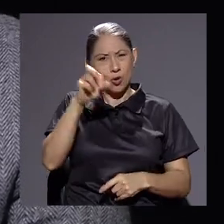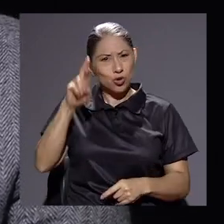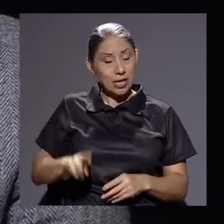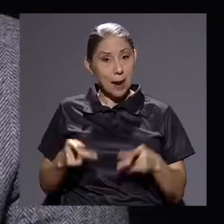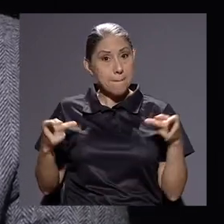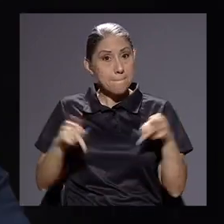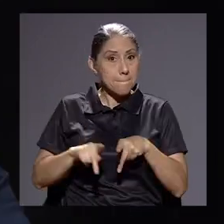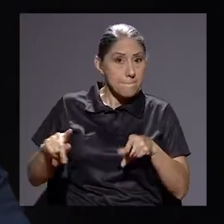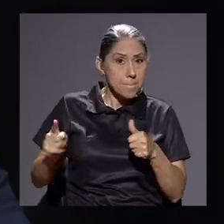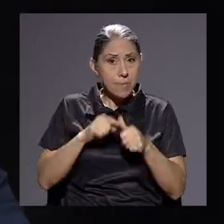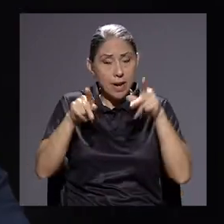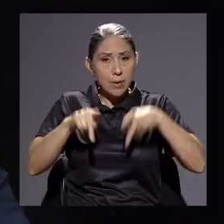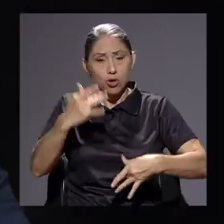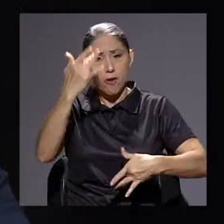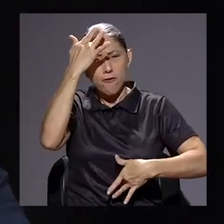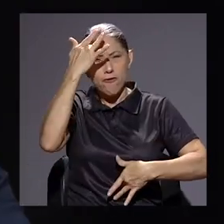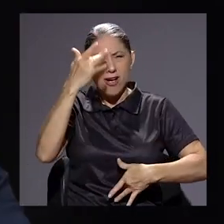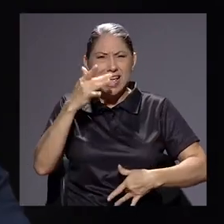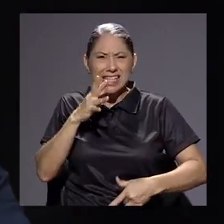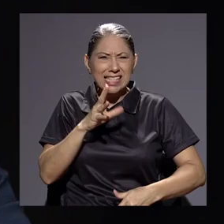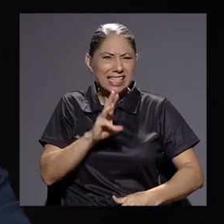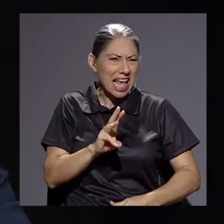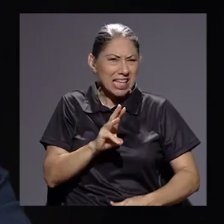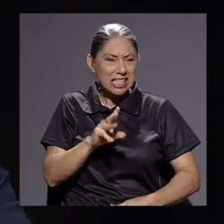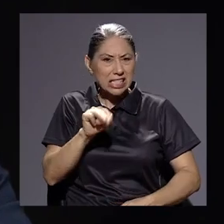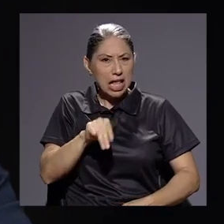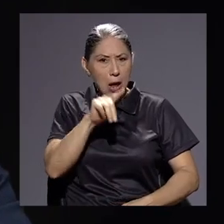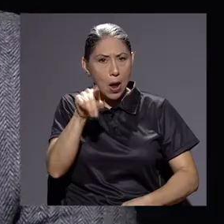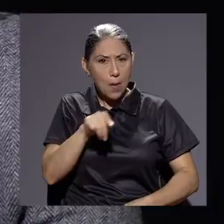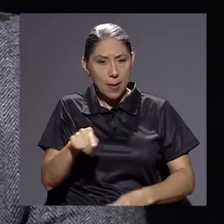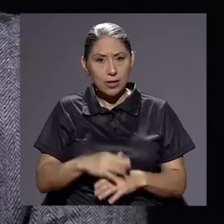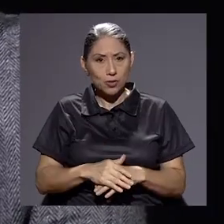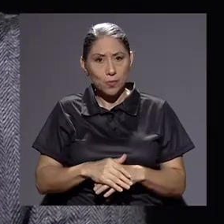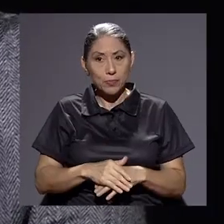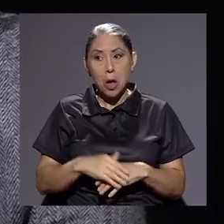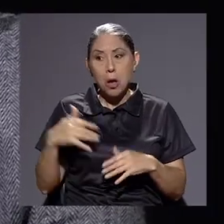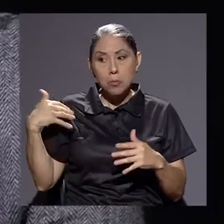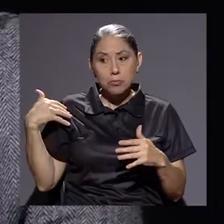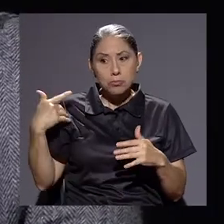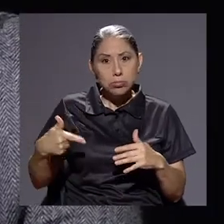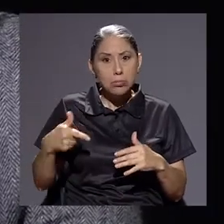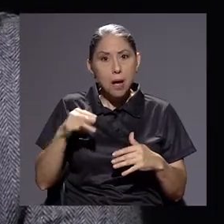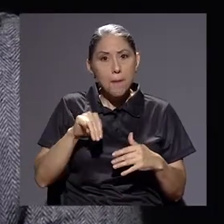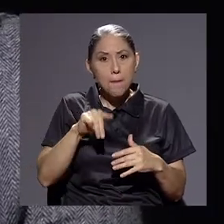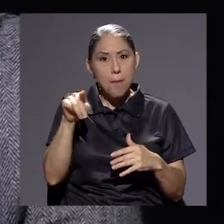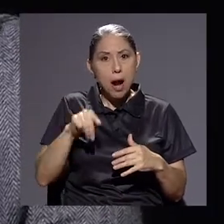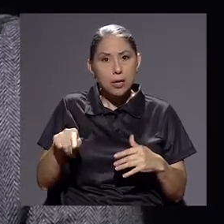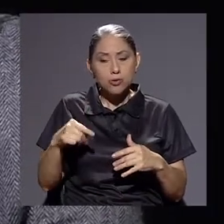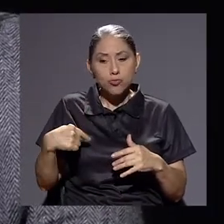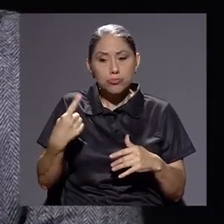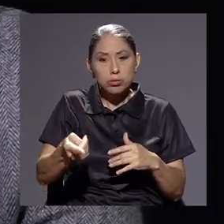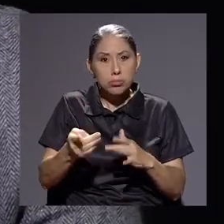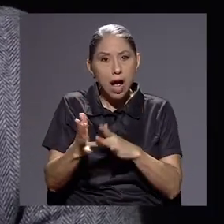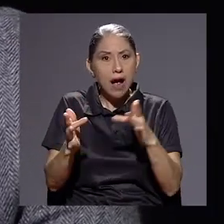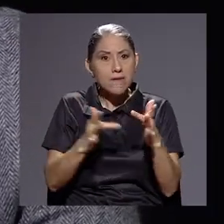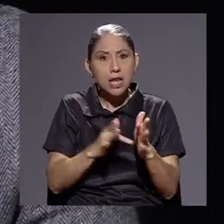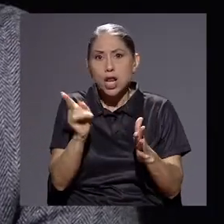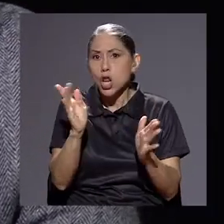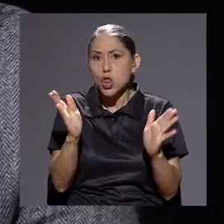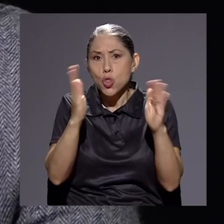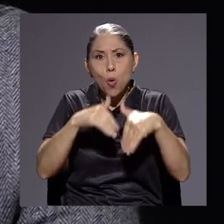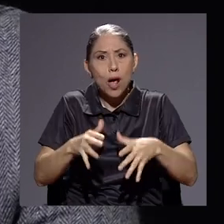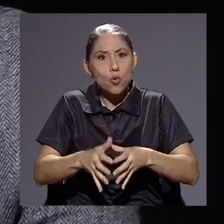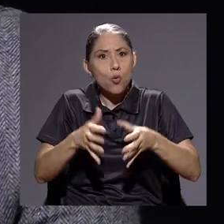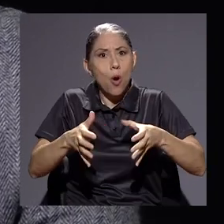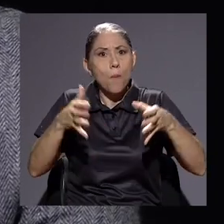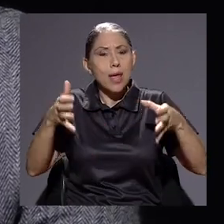7 de marzo. Así es. Y no, no hay un aumento exponencial, por lo menos durante los meses de marzo y abril, y que